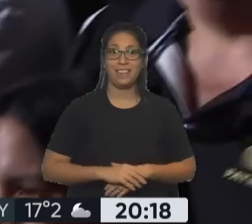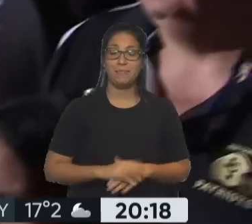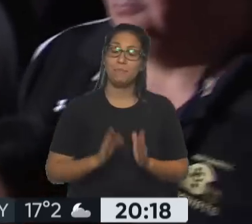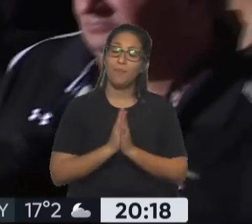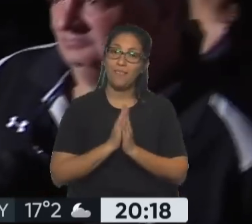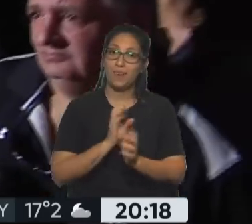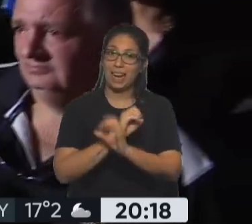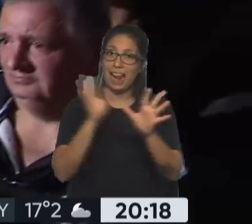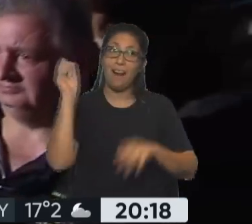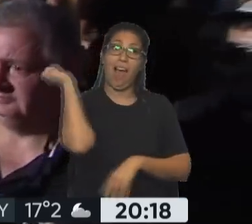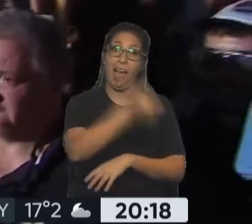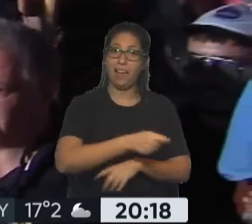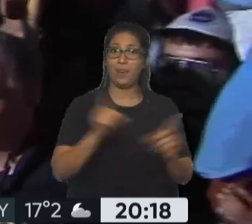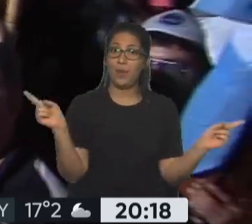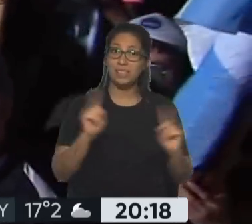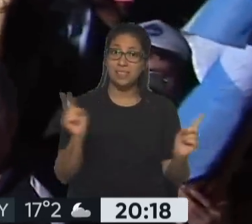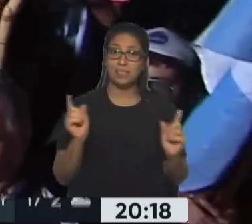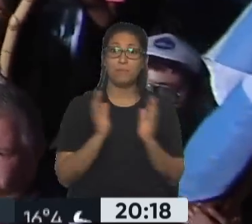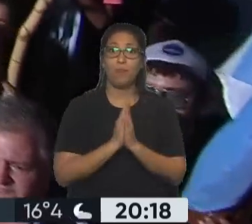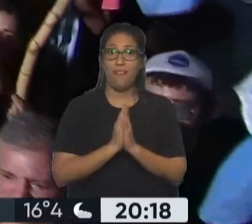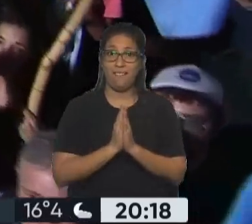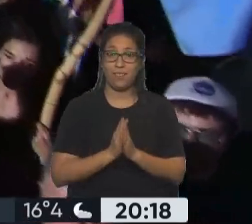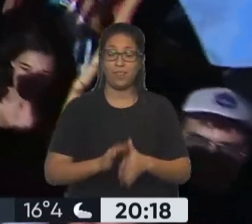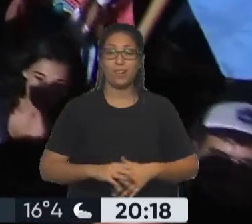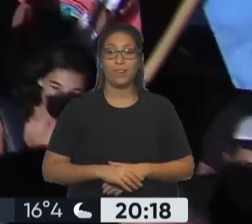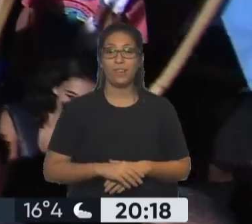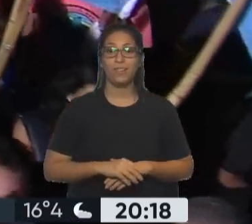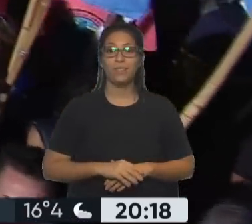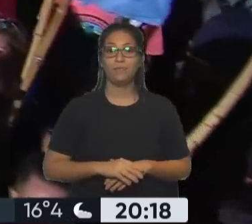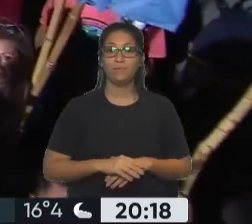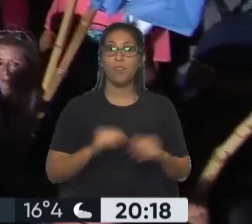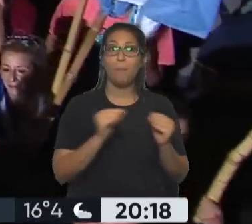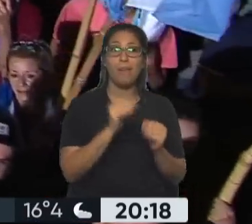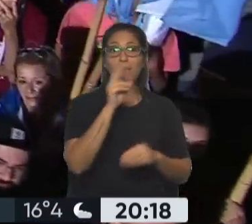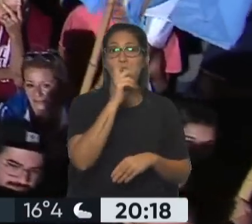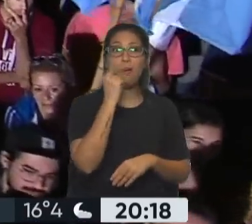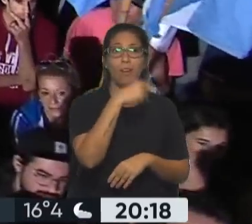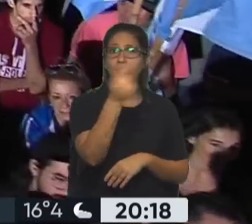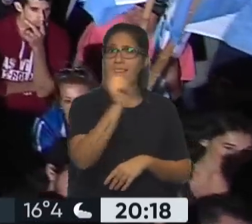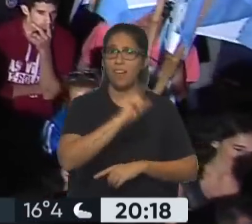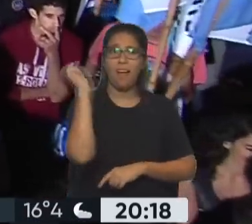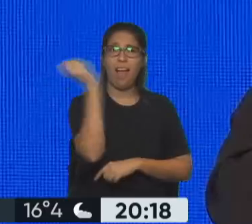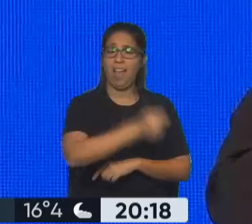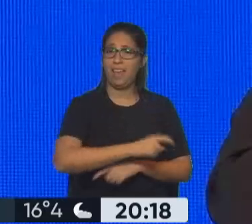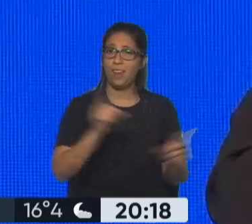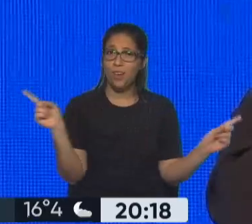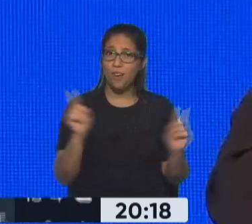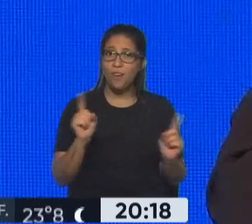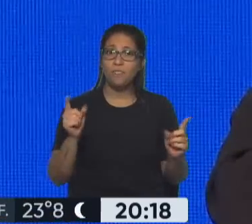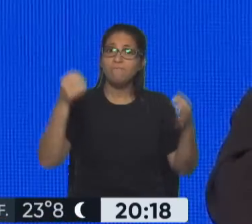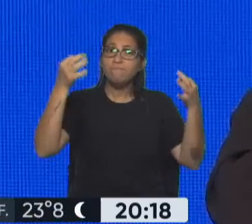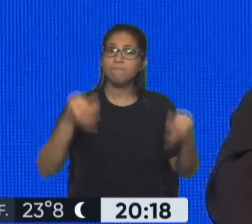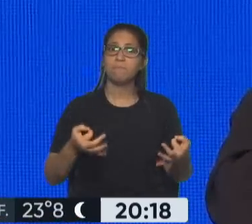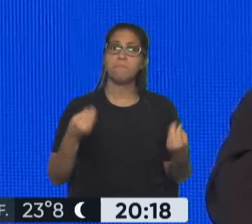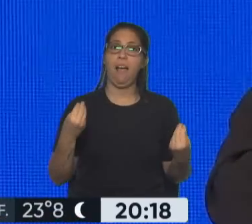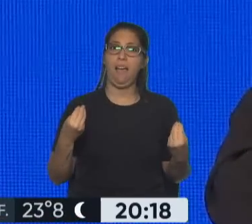por favor. No utilicen el bastón para dárselo en la cabeza a otro compañero o a otra compañera, sino precisamente